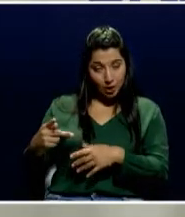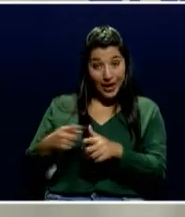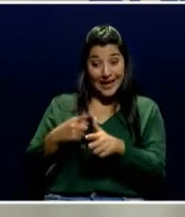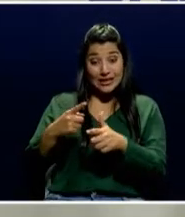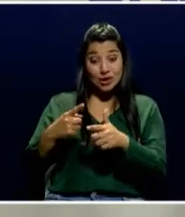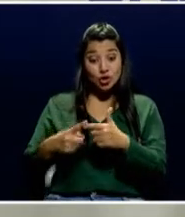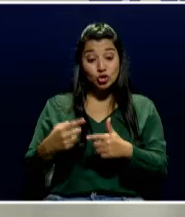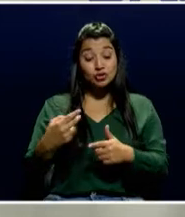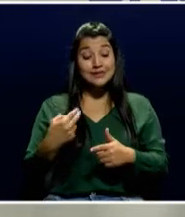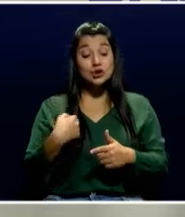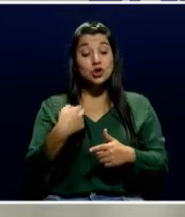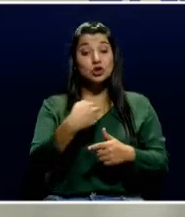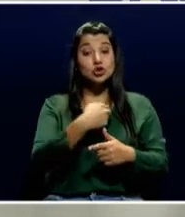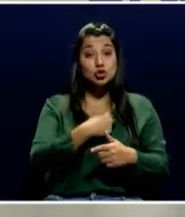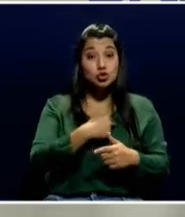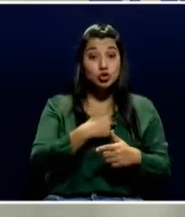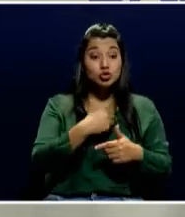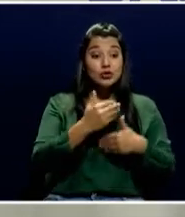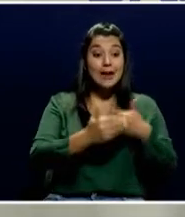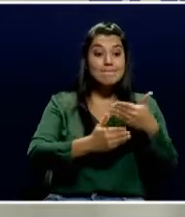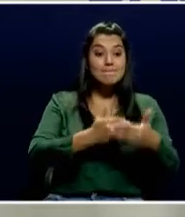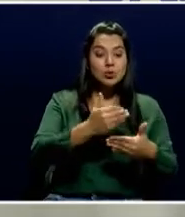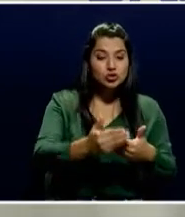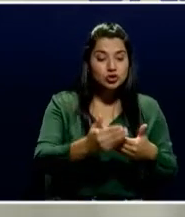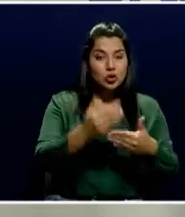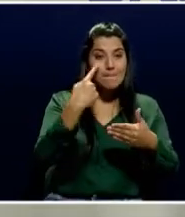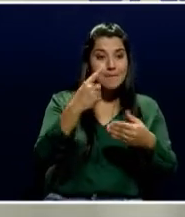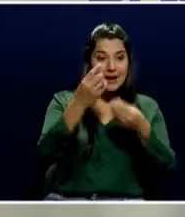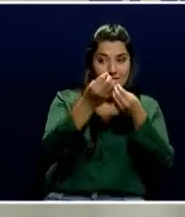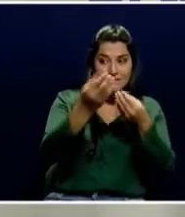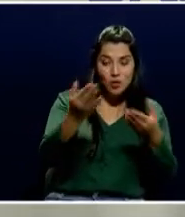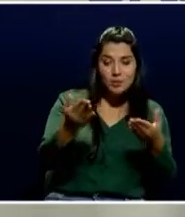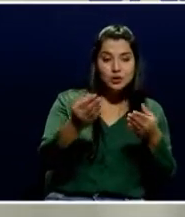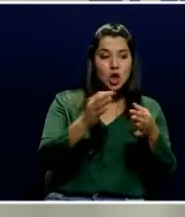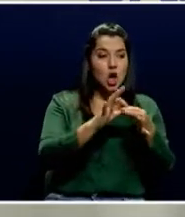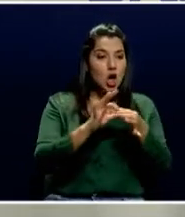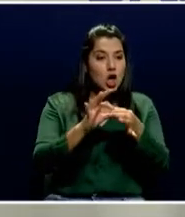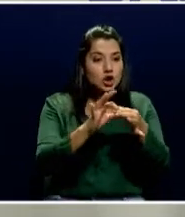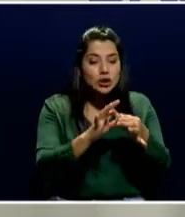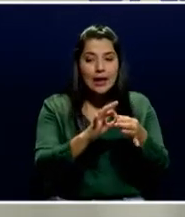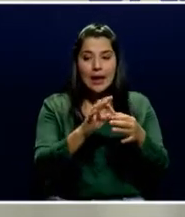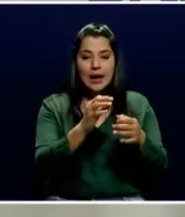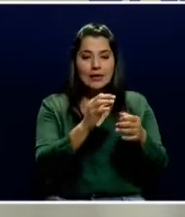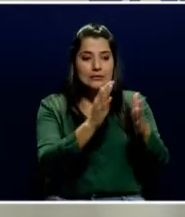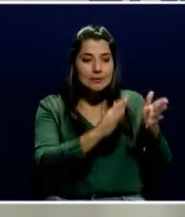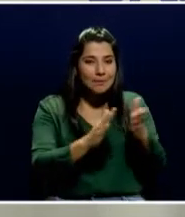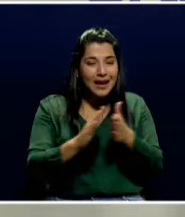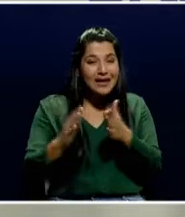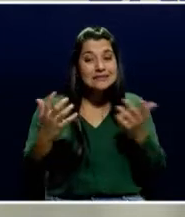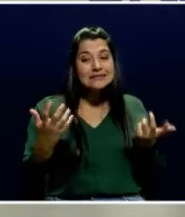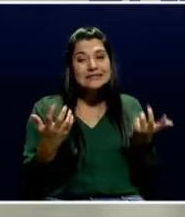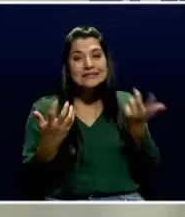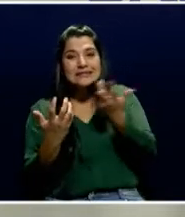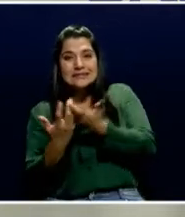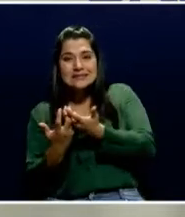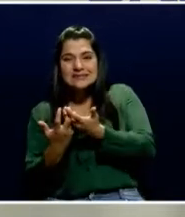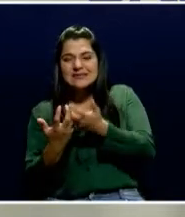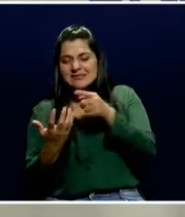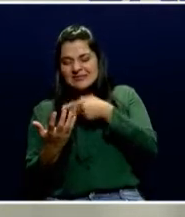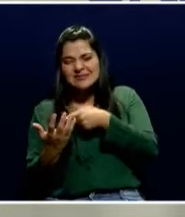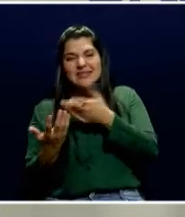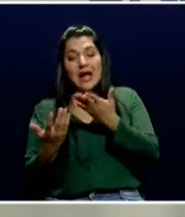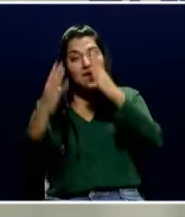nuestros procesos de manejo de información, de coordinación, de logística, para poder atender a la población afectada directa